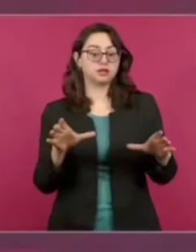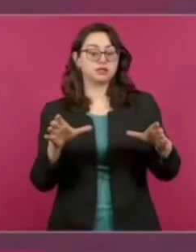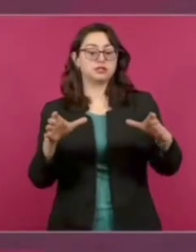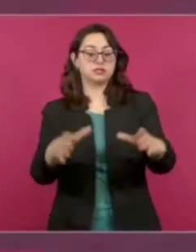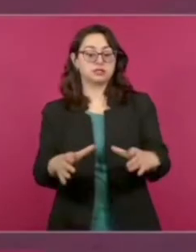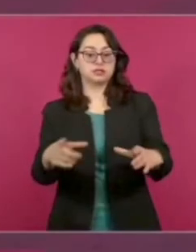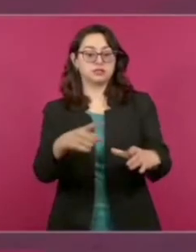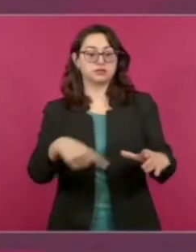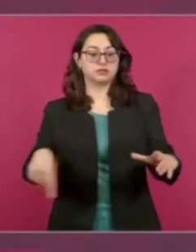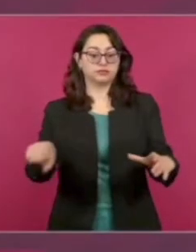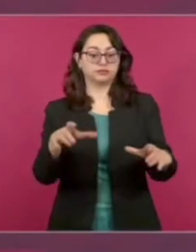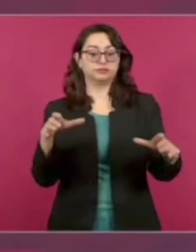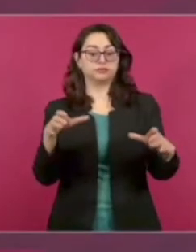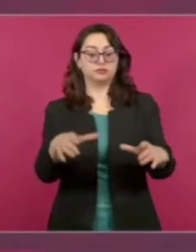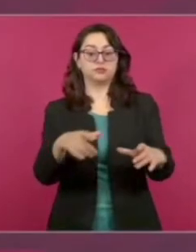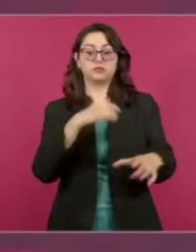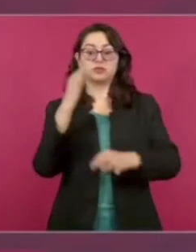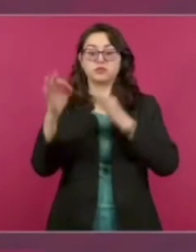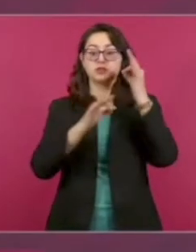que es un fenómeno